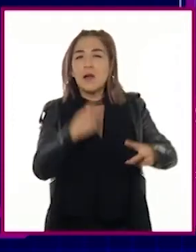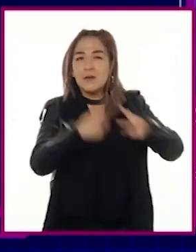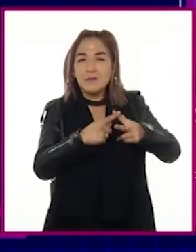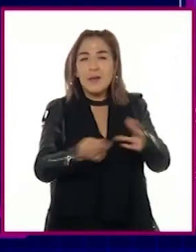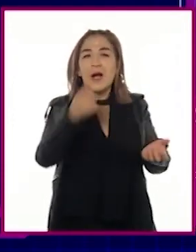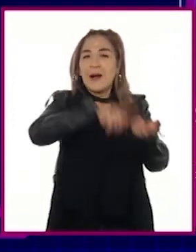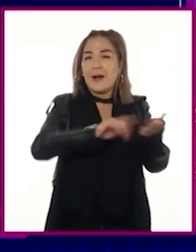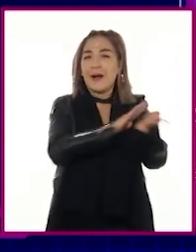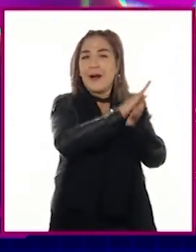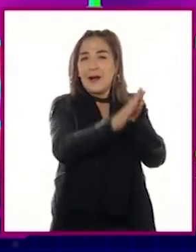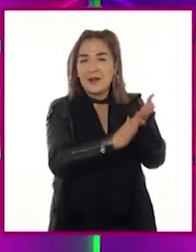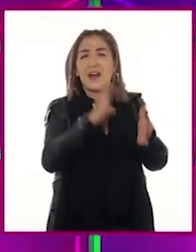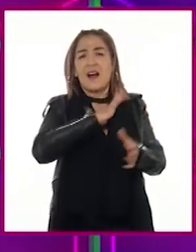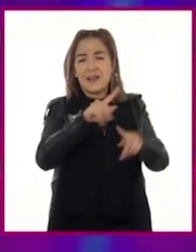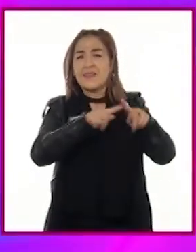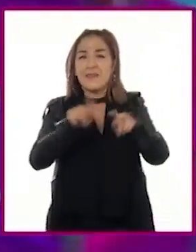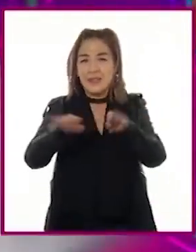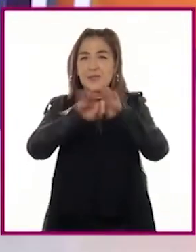área.